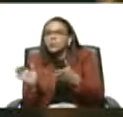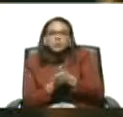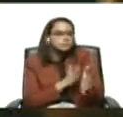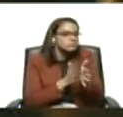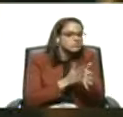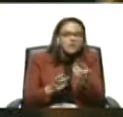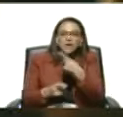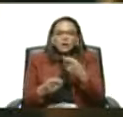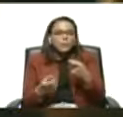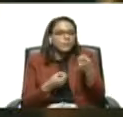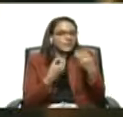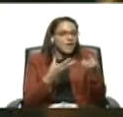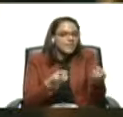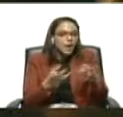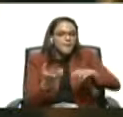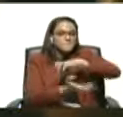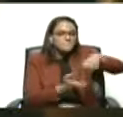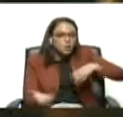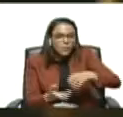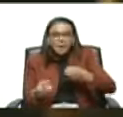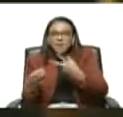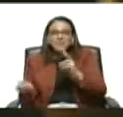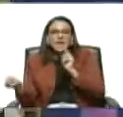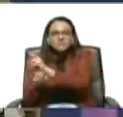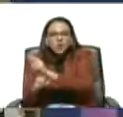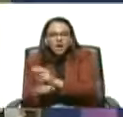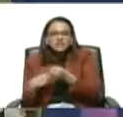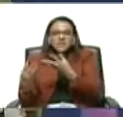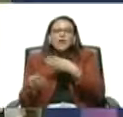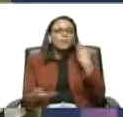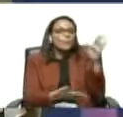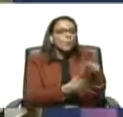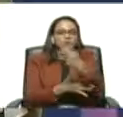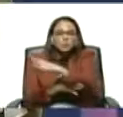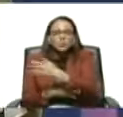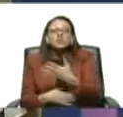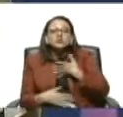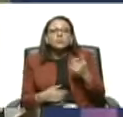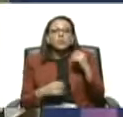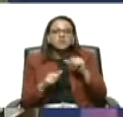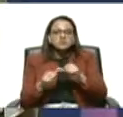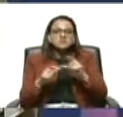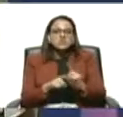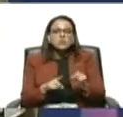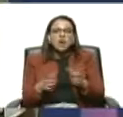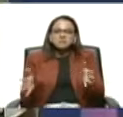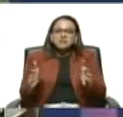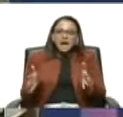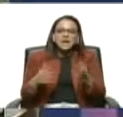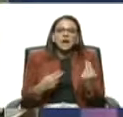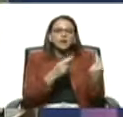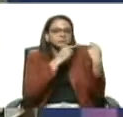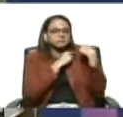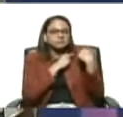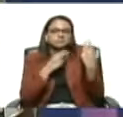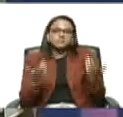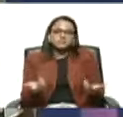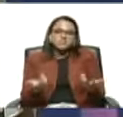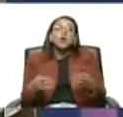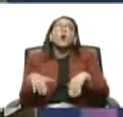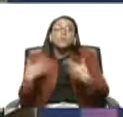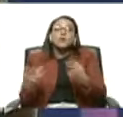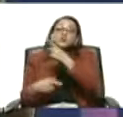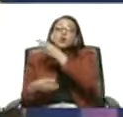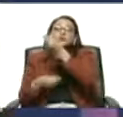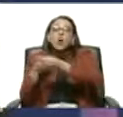crear conflictos, violencia, muerte y desazón. Y para eso tienen al servicio los algoritmos